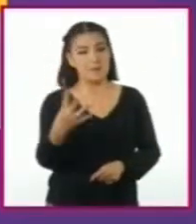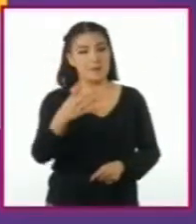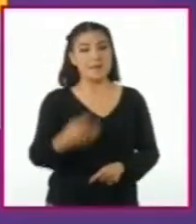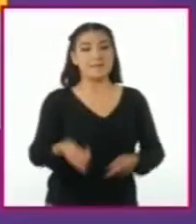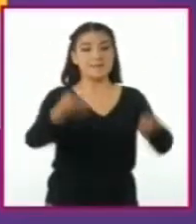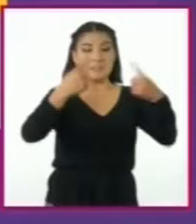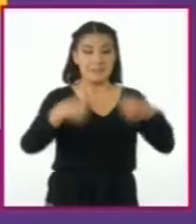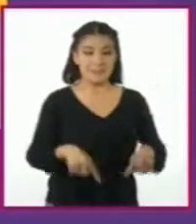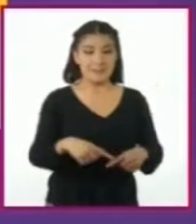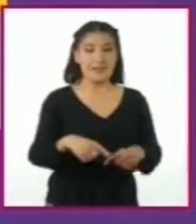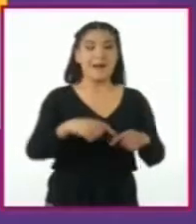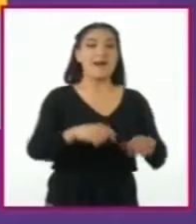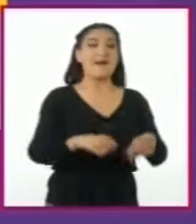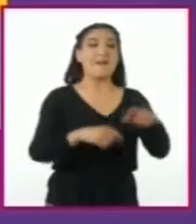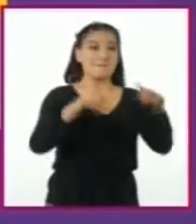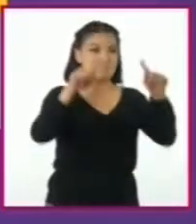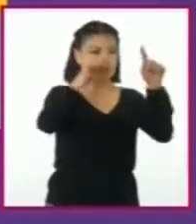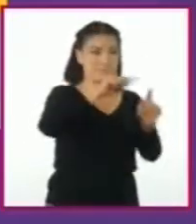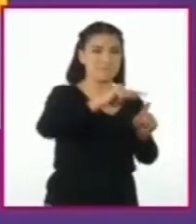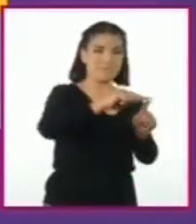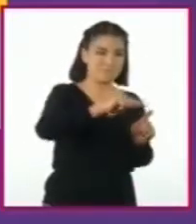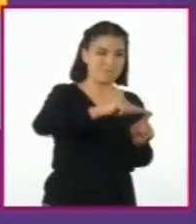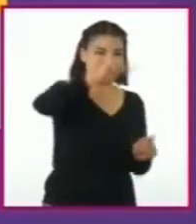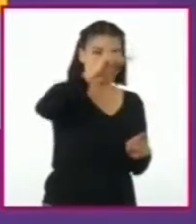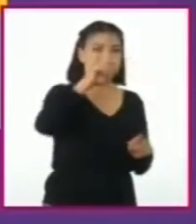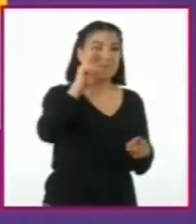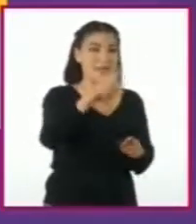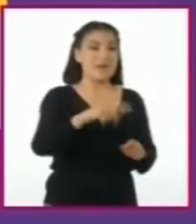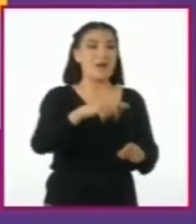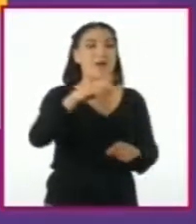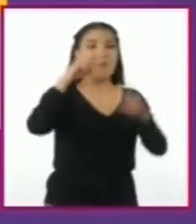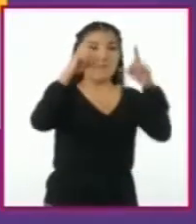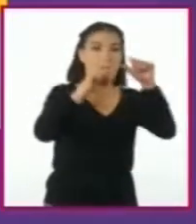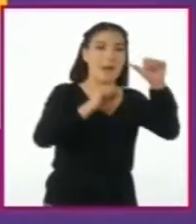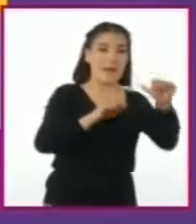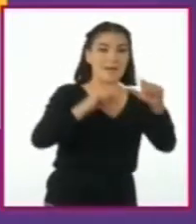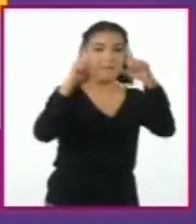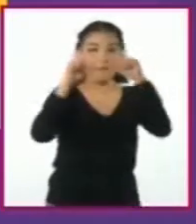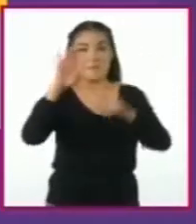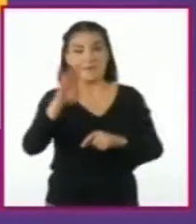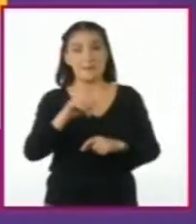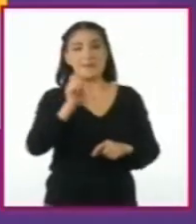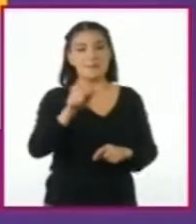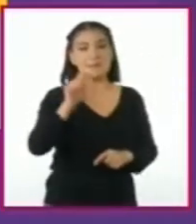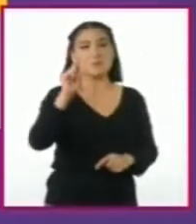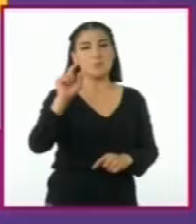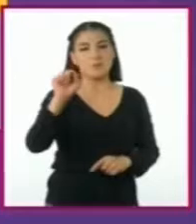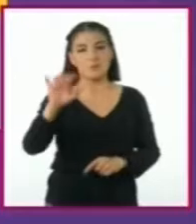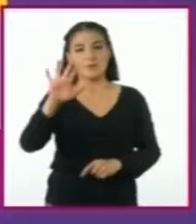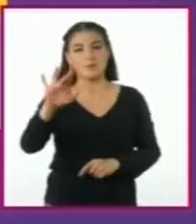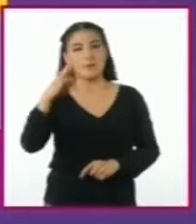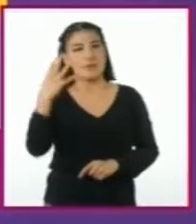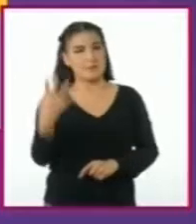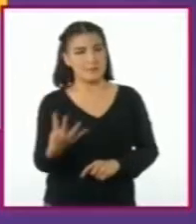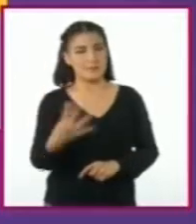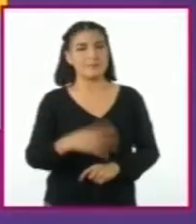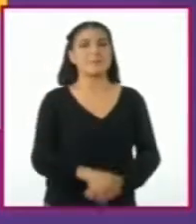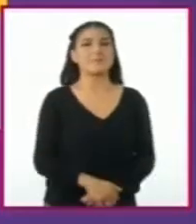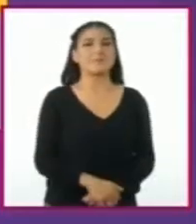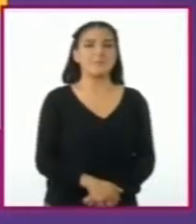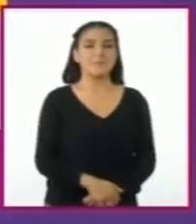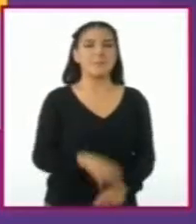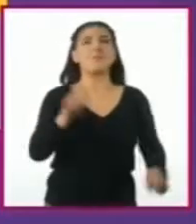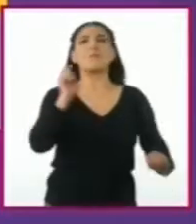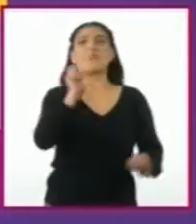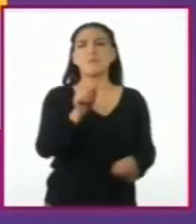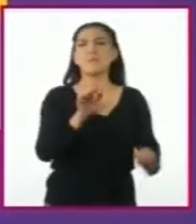el cociente entre el ancho de la foto A y el de la foto B, obtenemos la razón 1.54, lo cual